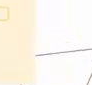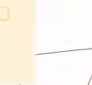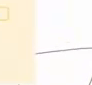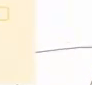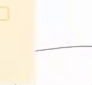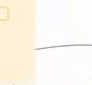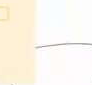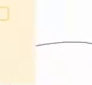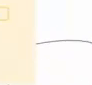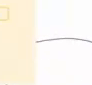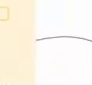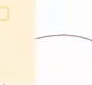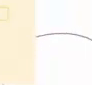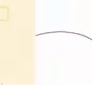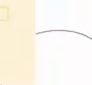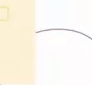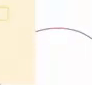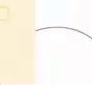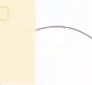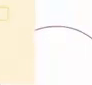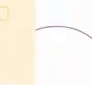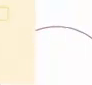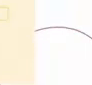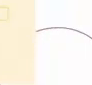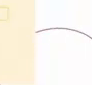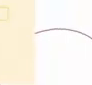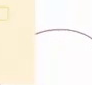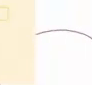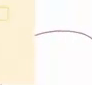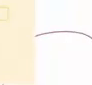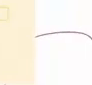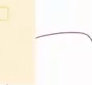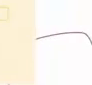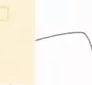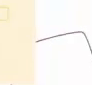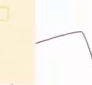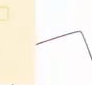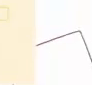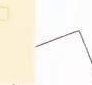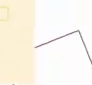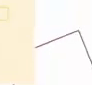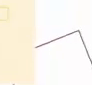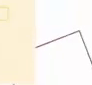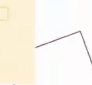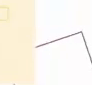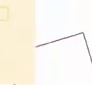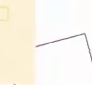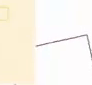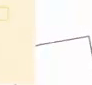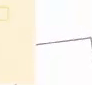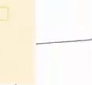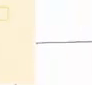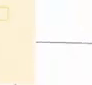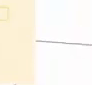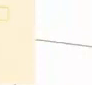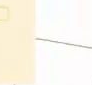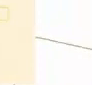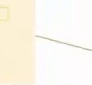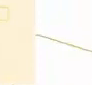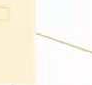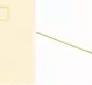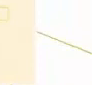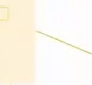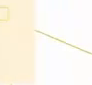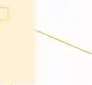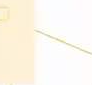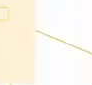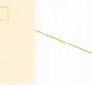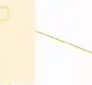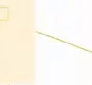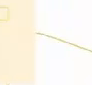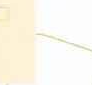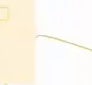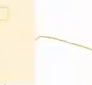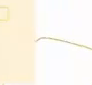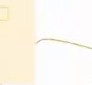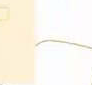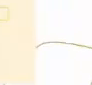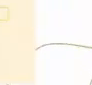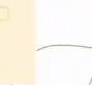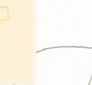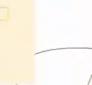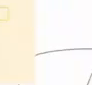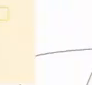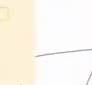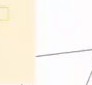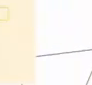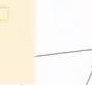1, 2, 3, etc. Pero nunca pueden ser 1,3 o